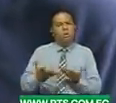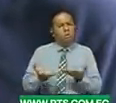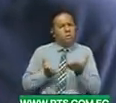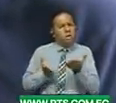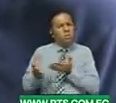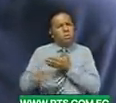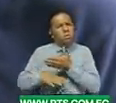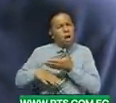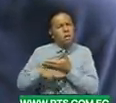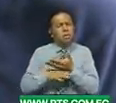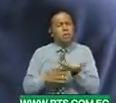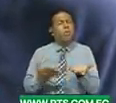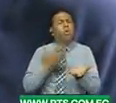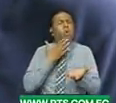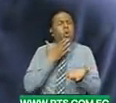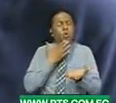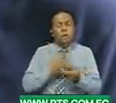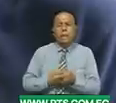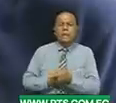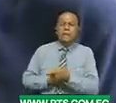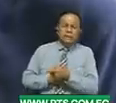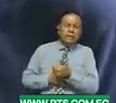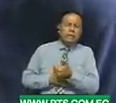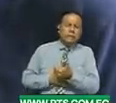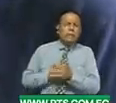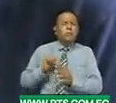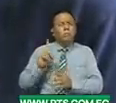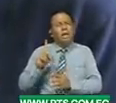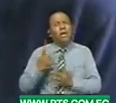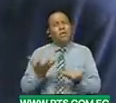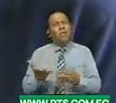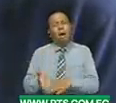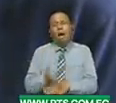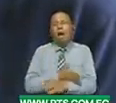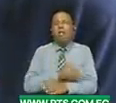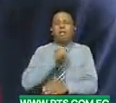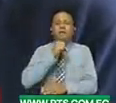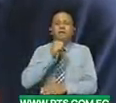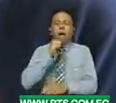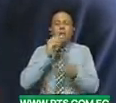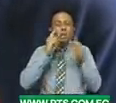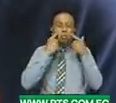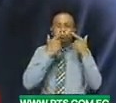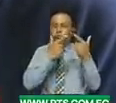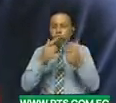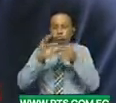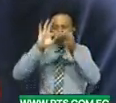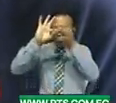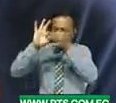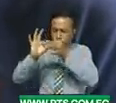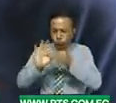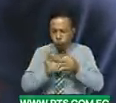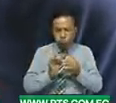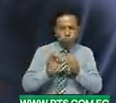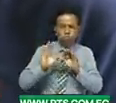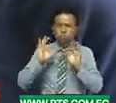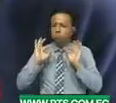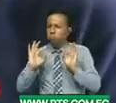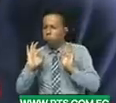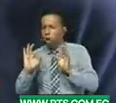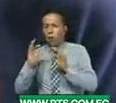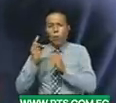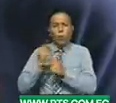básicos? Tiene las condiciones. Lo que sucede es que no ha habido un plan de mantenimiento que esté bien funcionando, que las